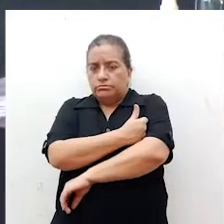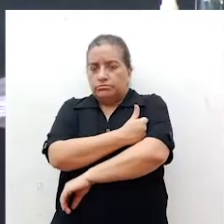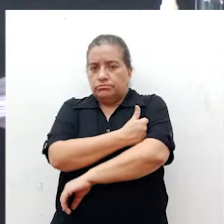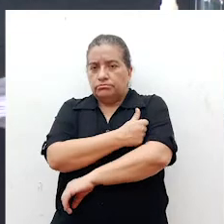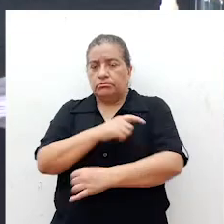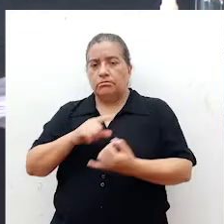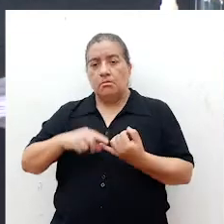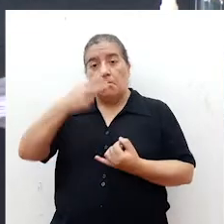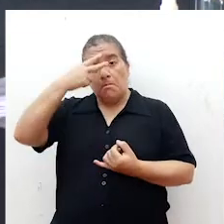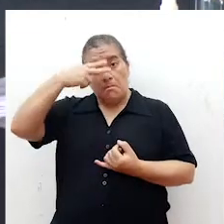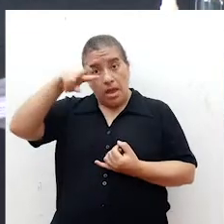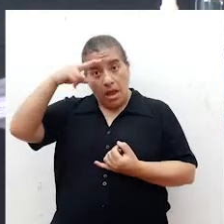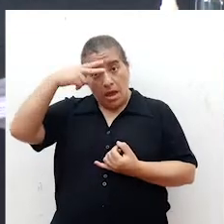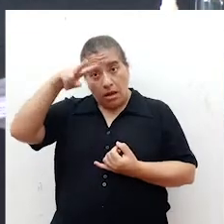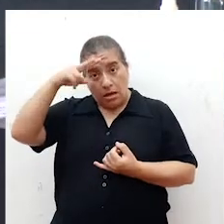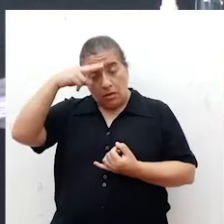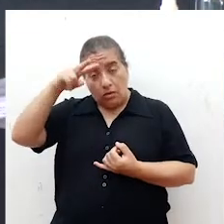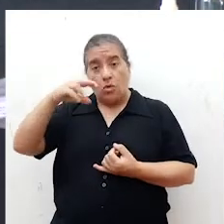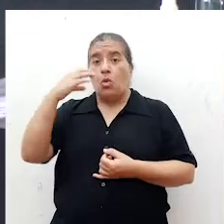el único que no tiene vacuna es el Perú.